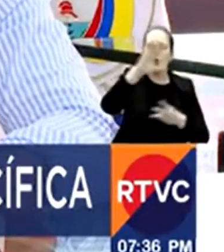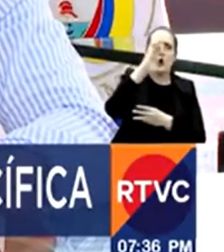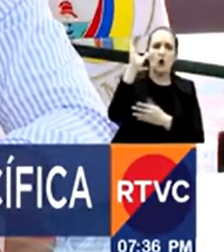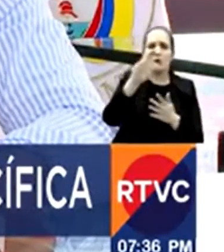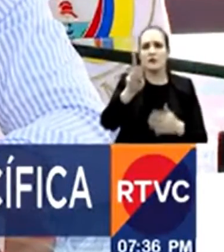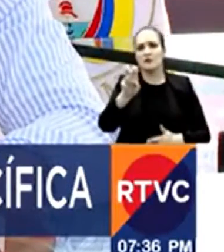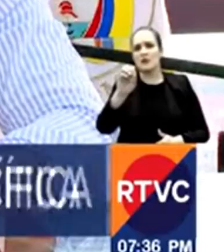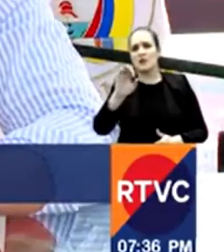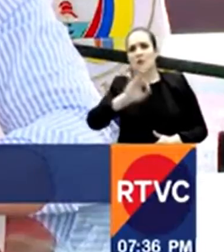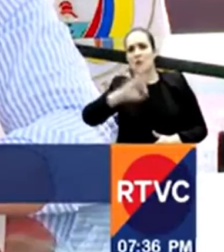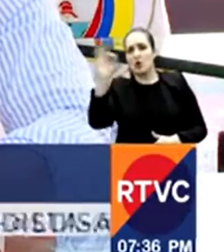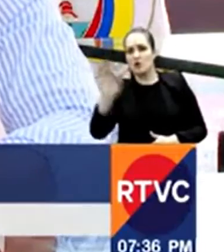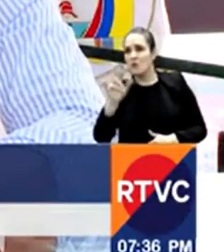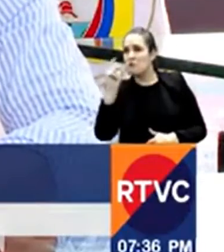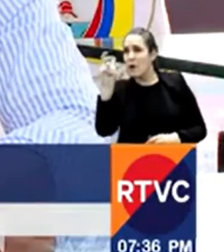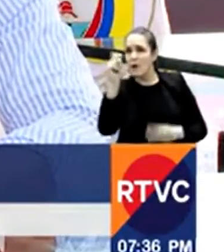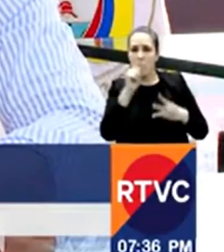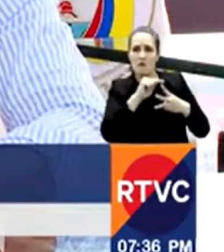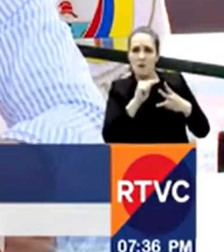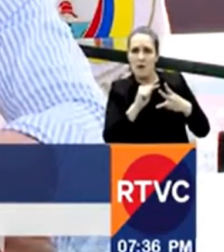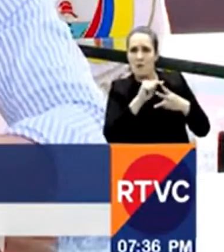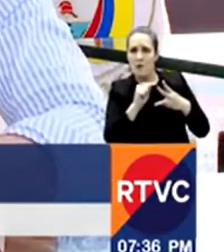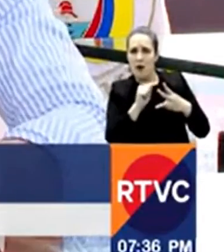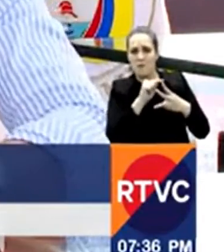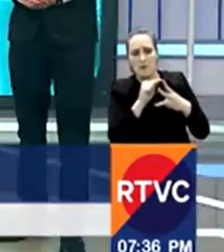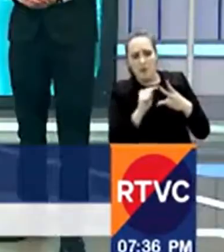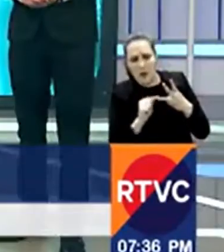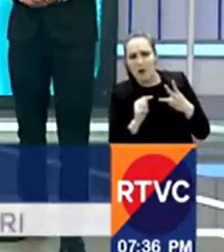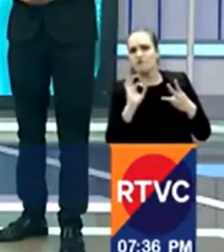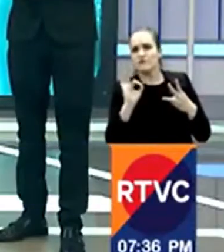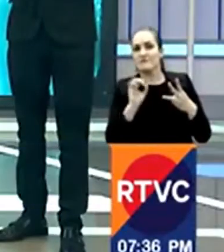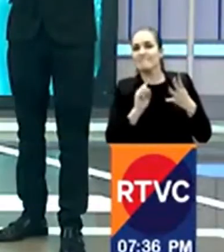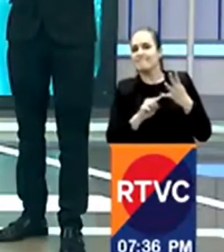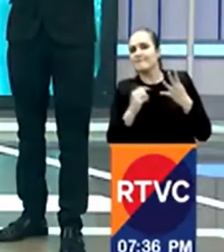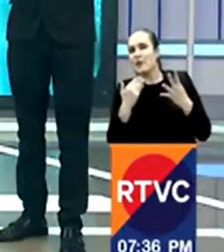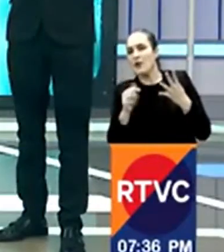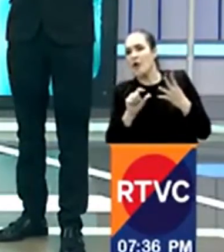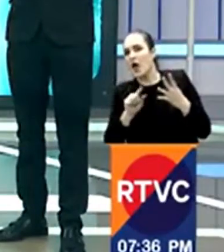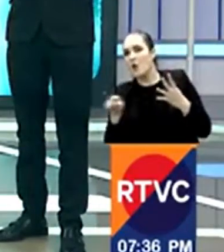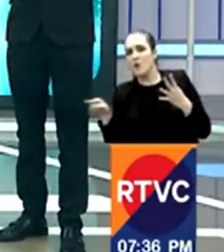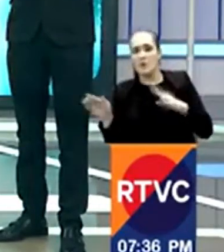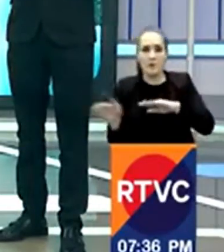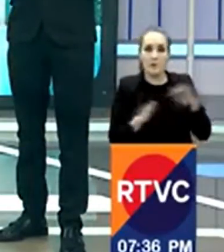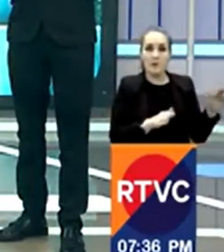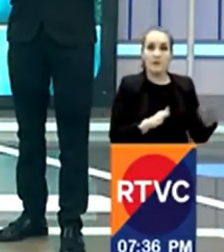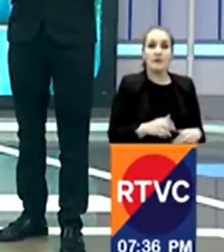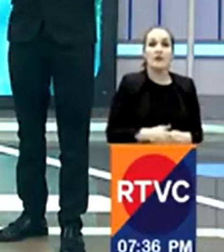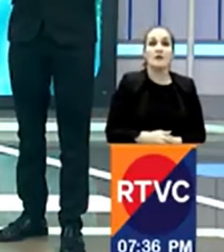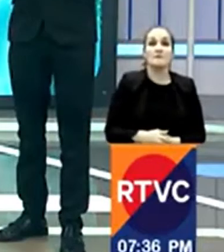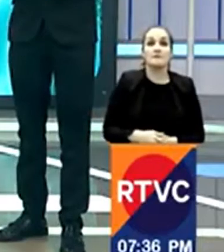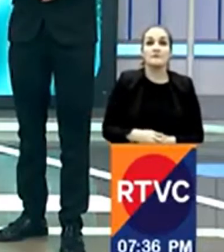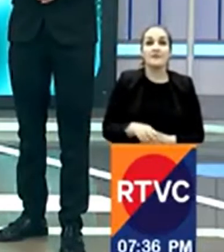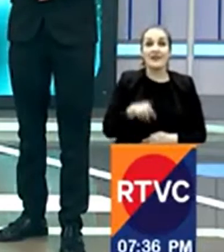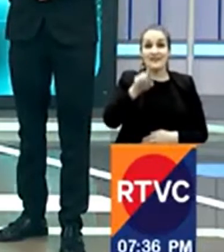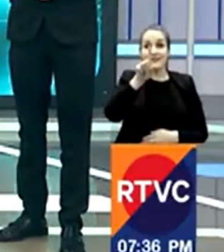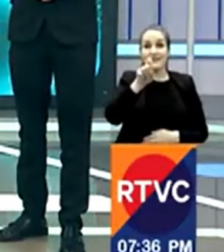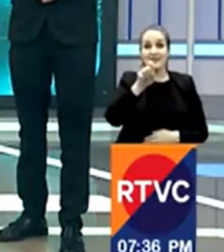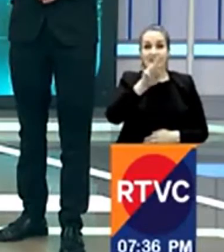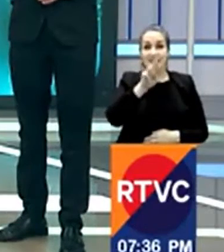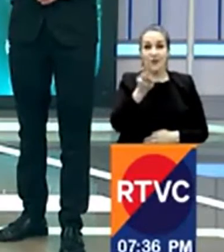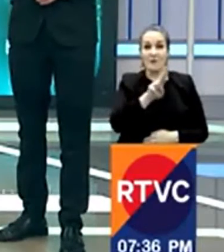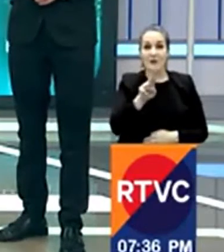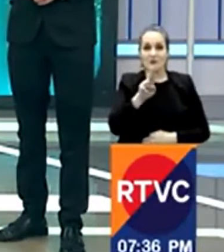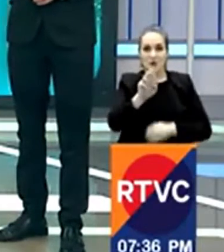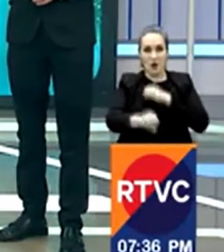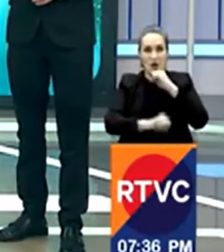al 70% de esquemas completos y, por supuesto, los refuerzos. El 6 de marzo del año 2020 se confirmó el